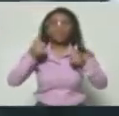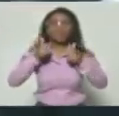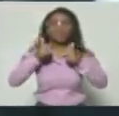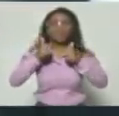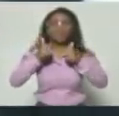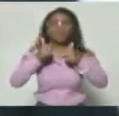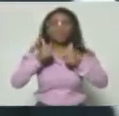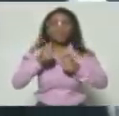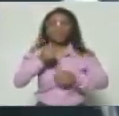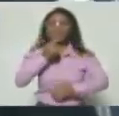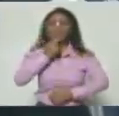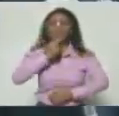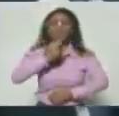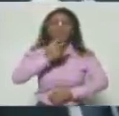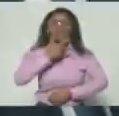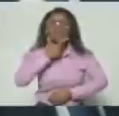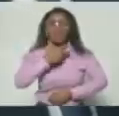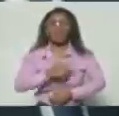hermosas